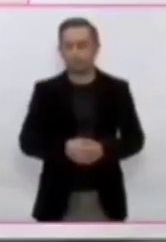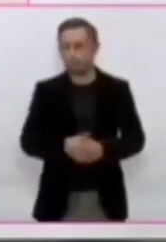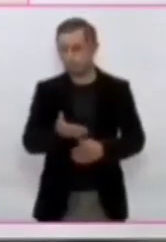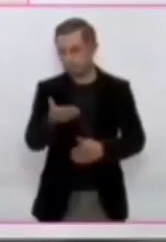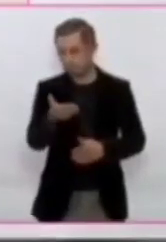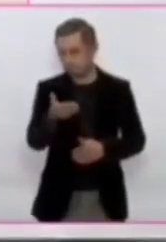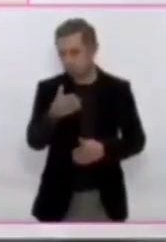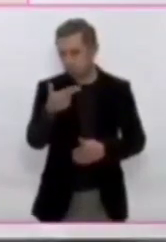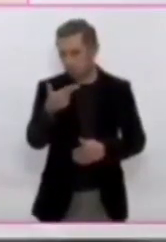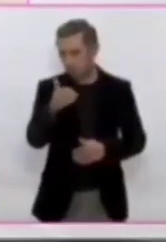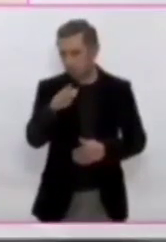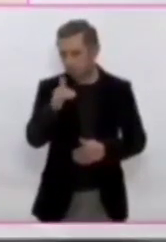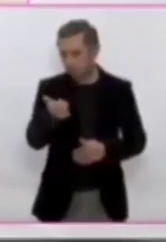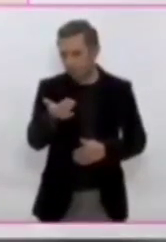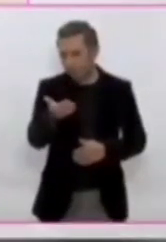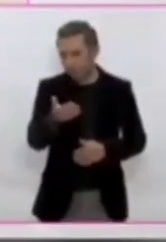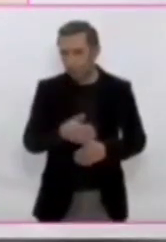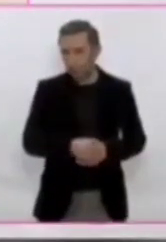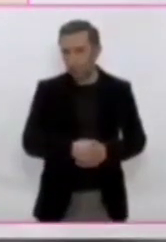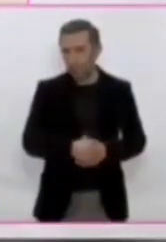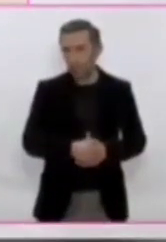Consejera Humphrey.